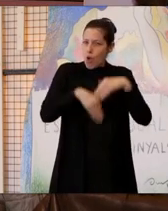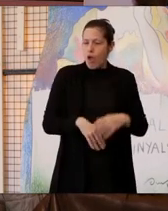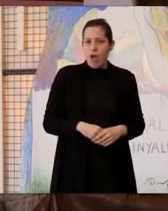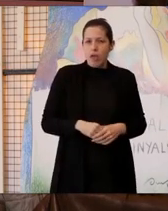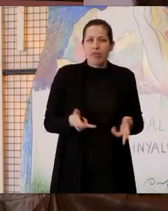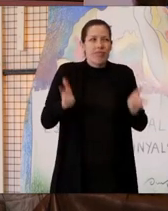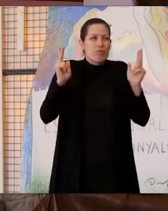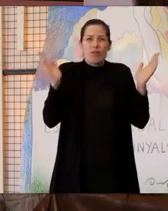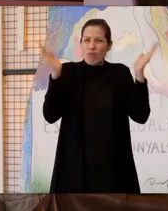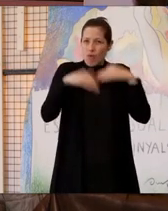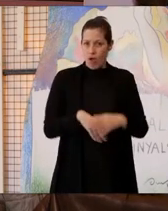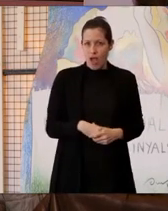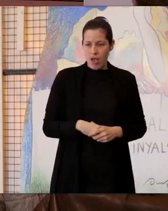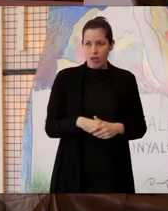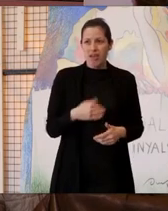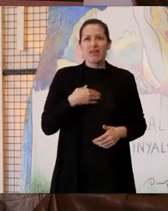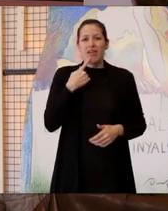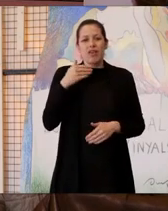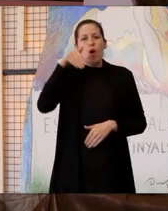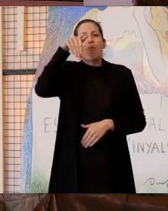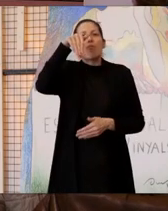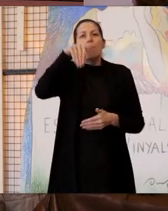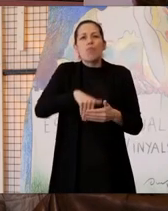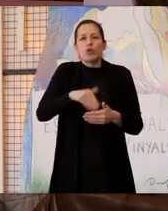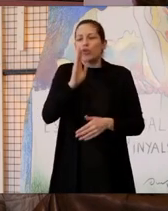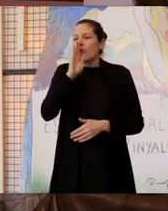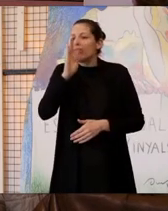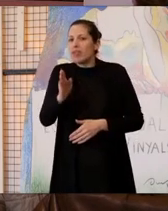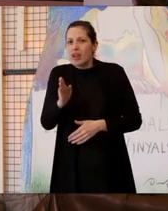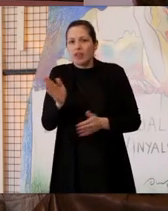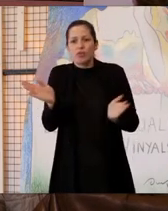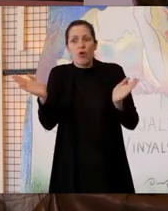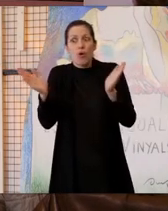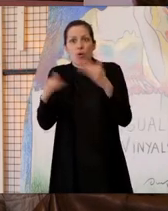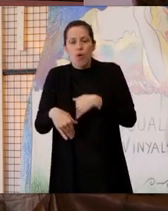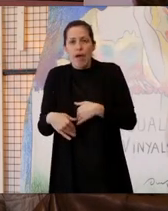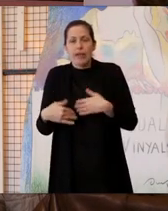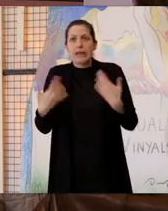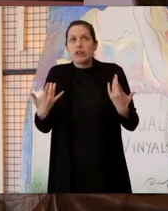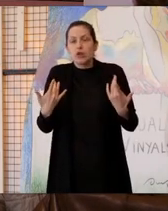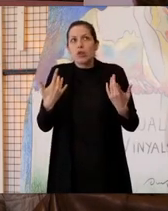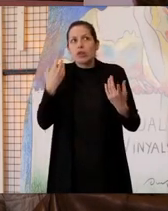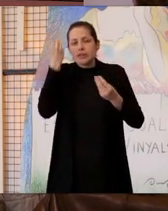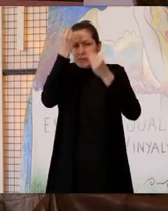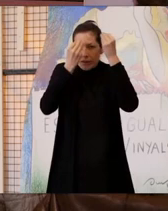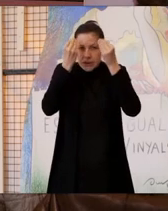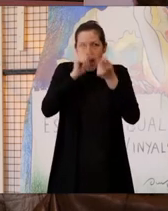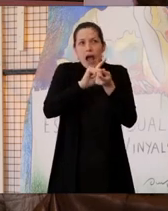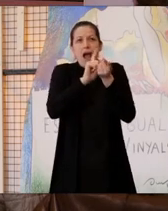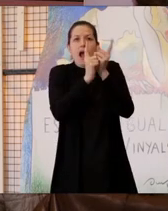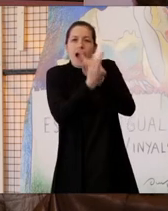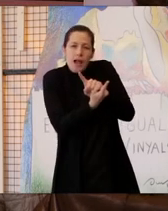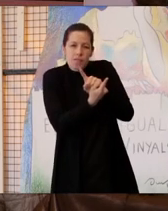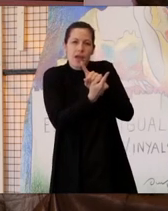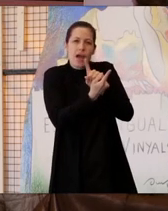cuando no hay voto directo la posibilidad de mentalidades tradicionales o de prejuicios arraigados es